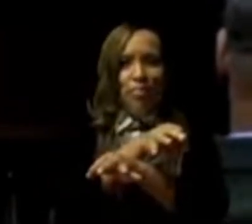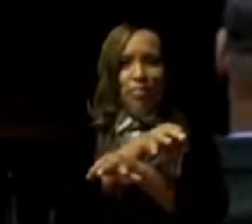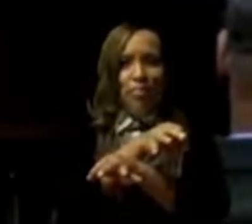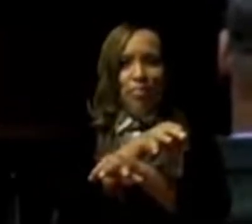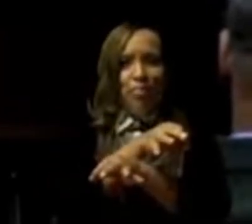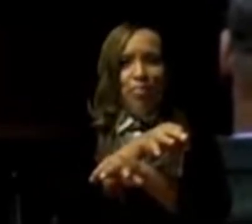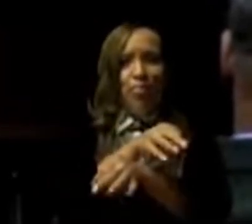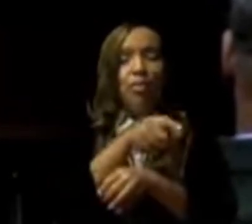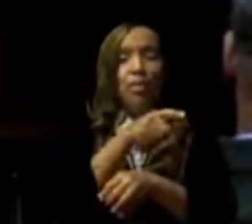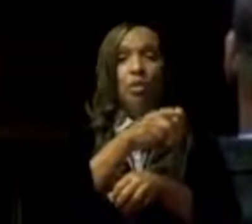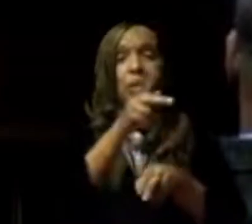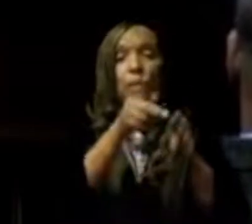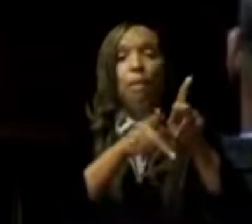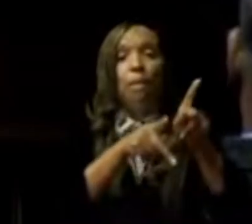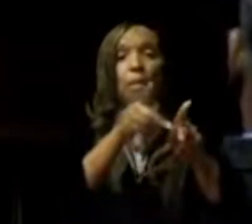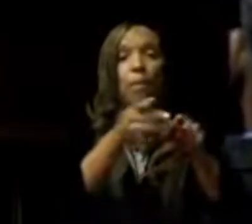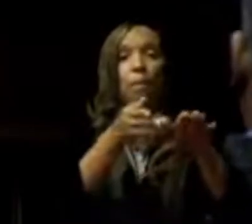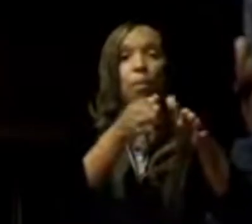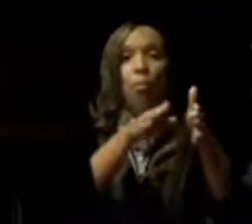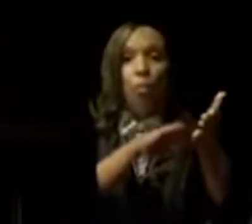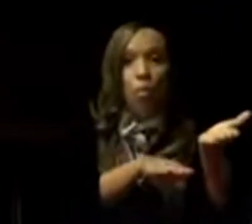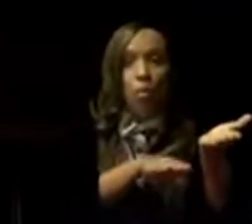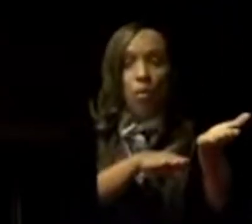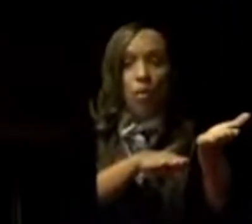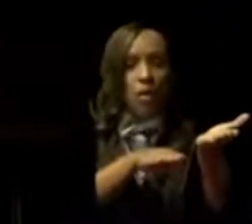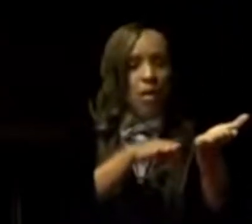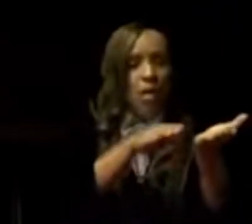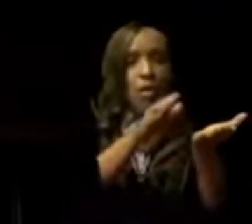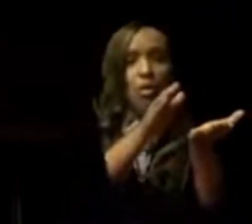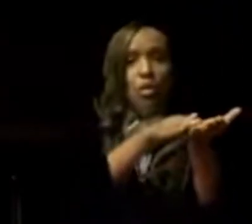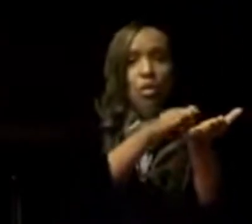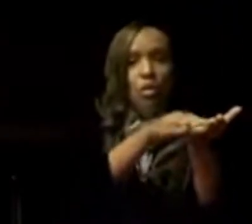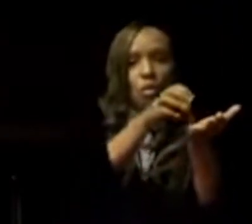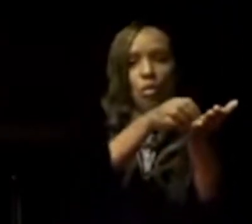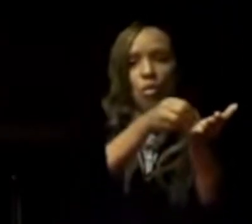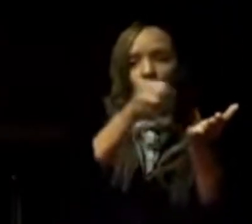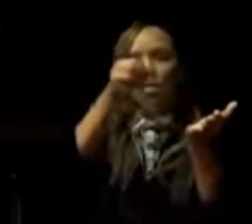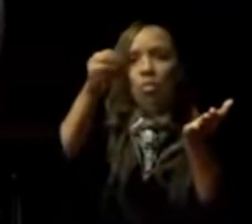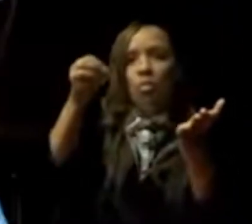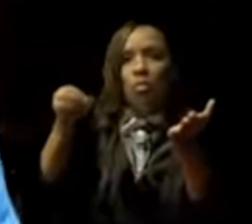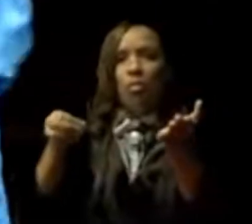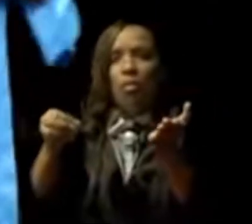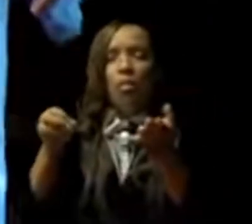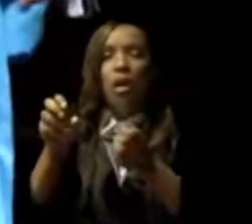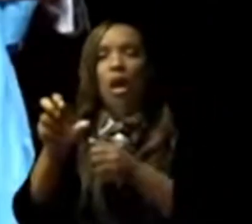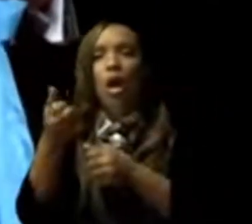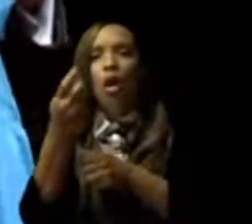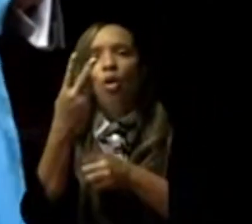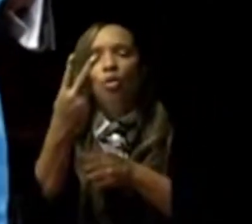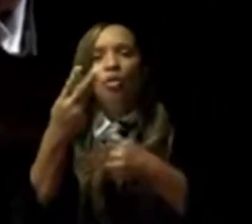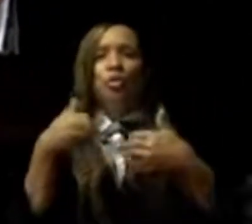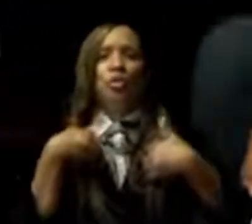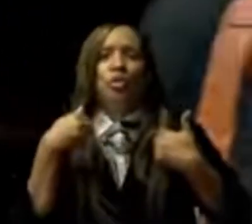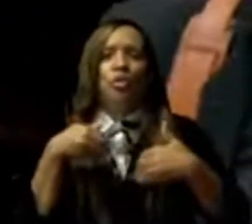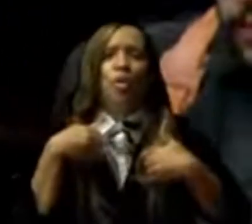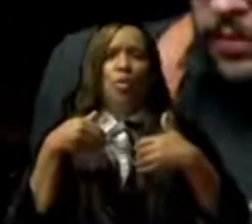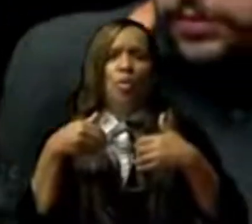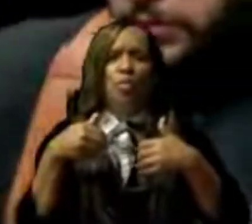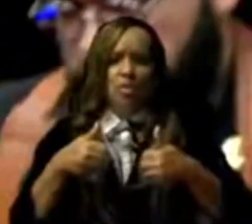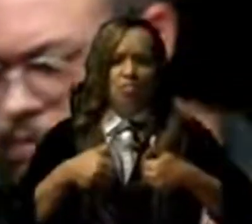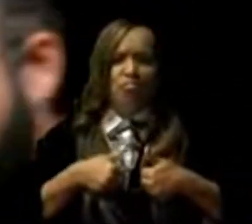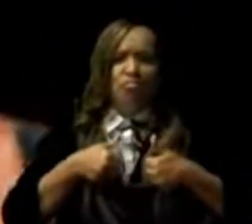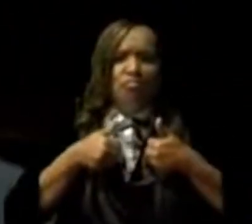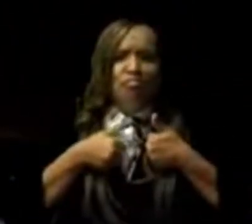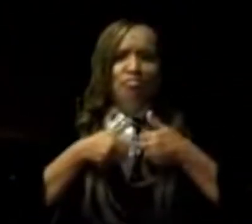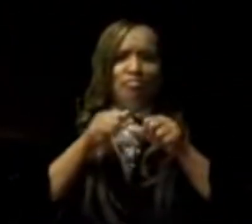me confundieron con el tema de las tres causales, yo quise simplemente dar este mensaje de